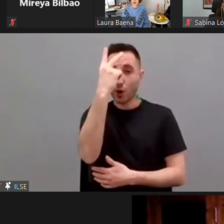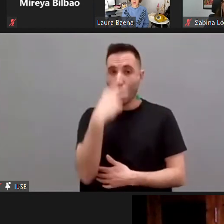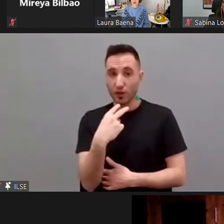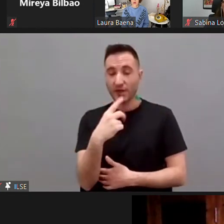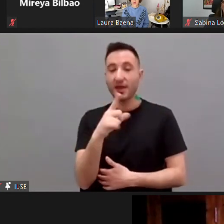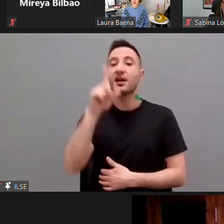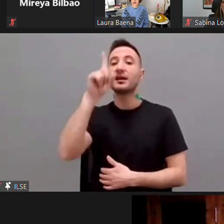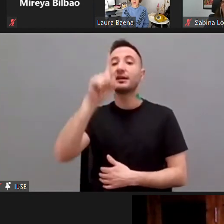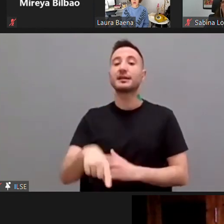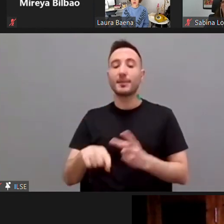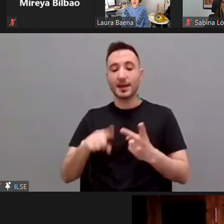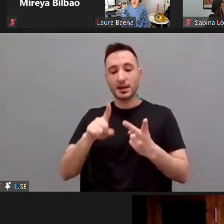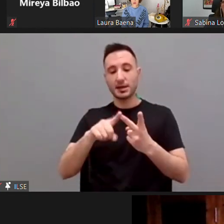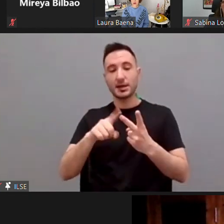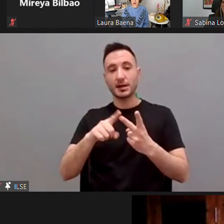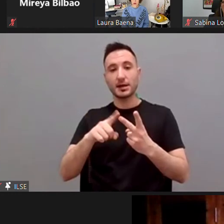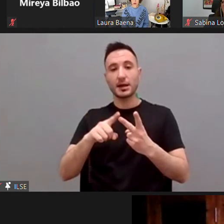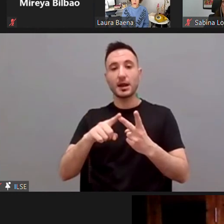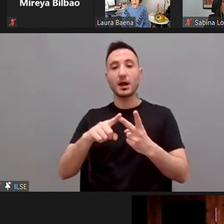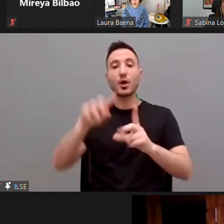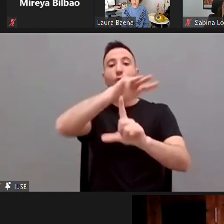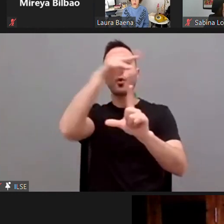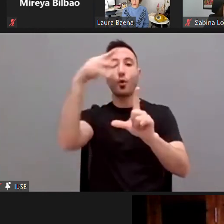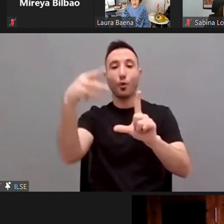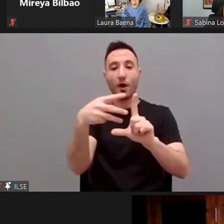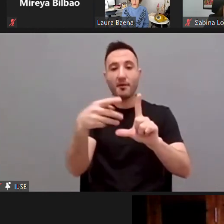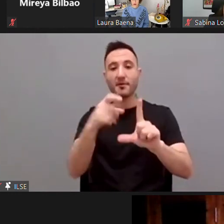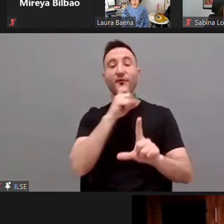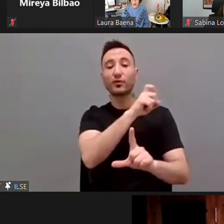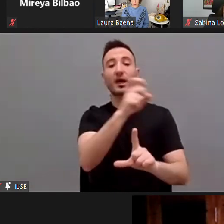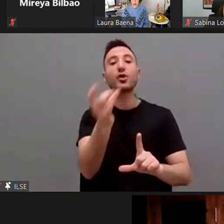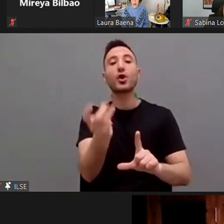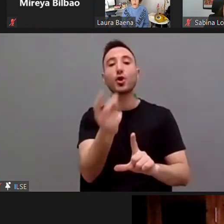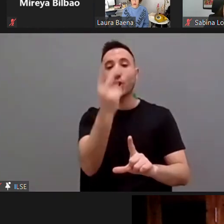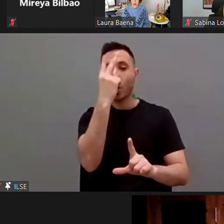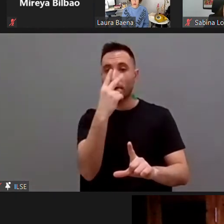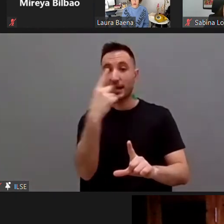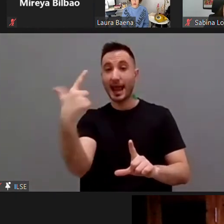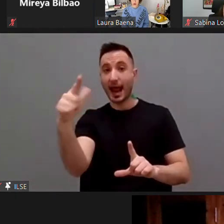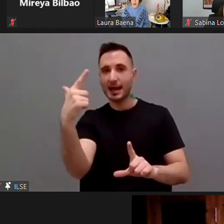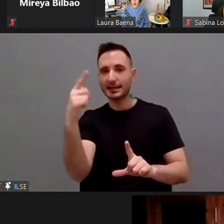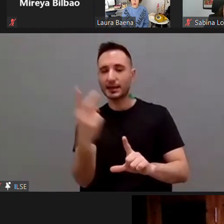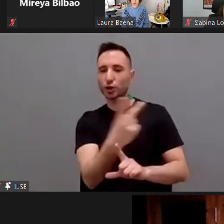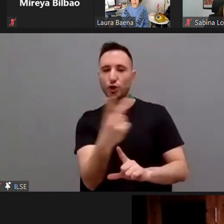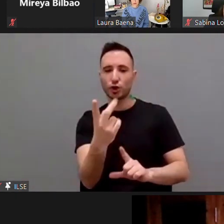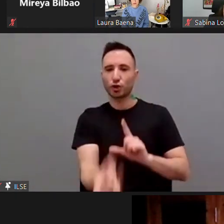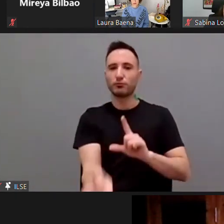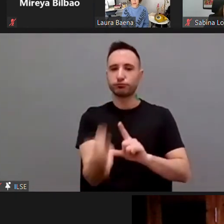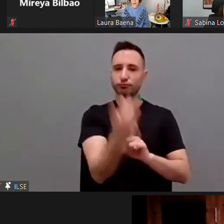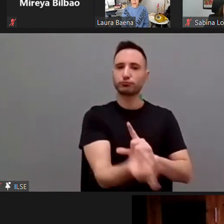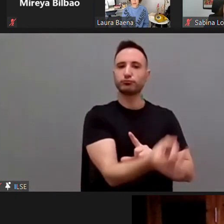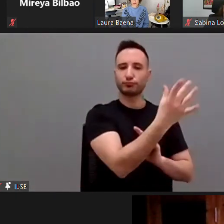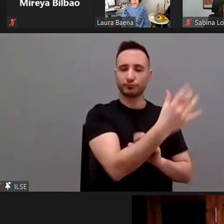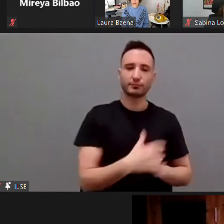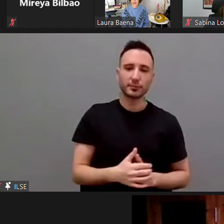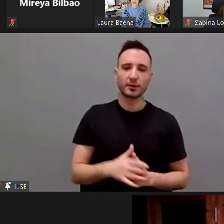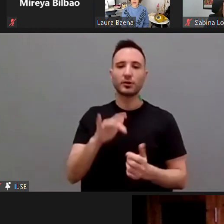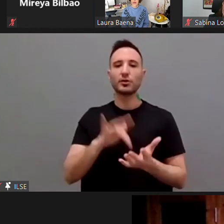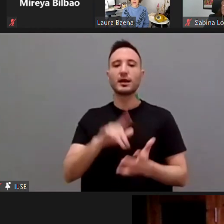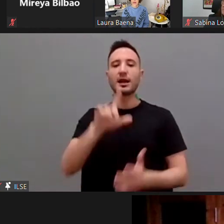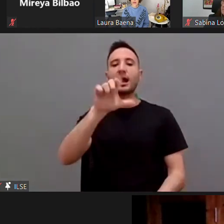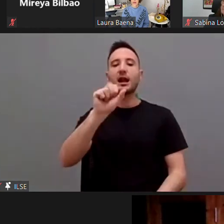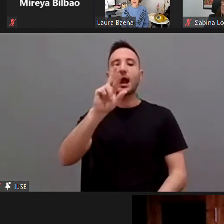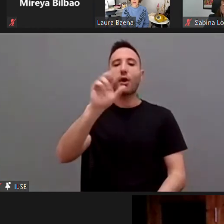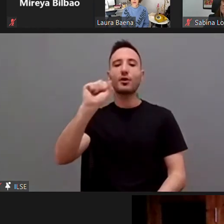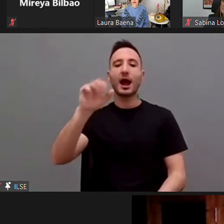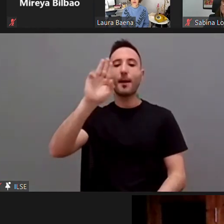estará colgada en la página web de la Fundación Legalitas. Laura, Piñeiro Pérez nos dice: lo que